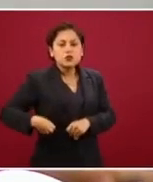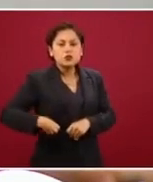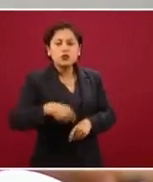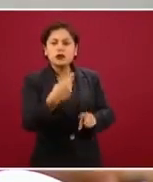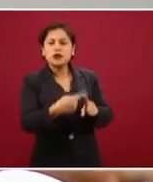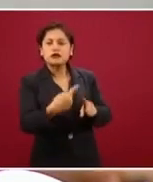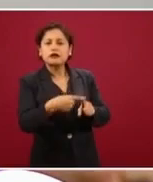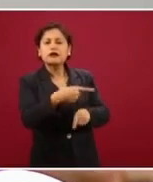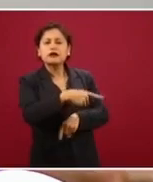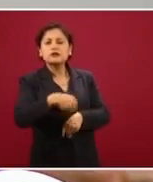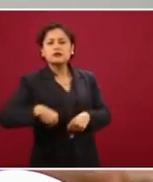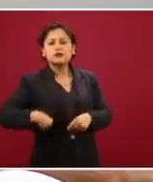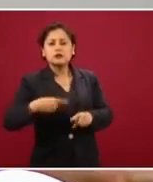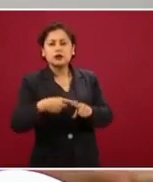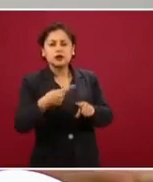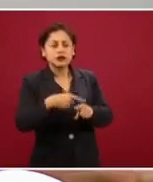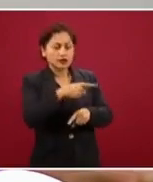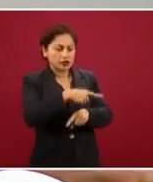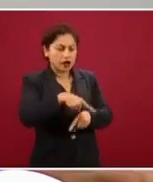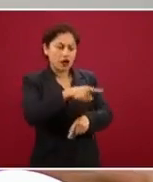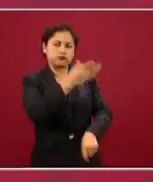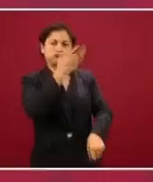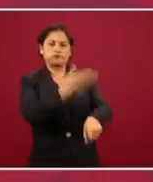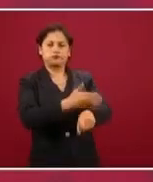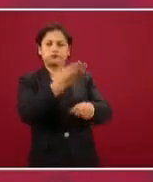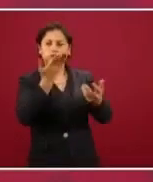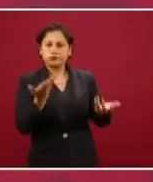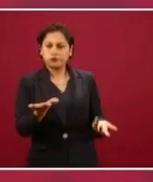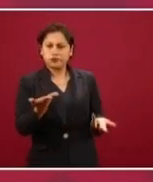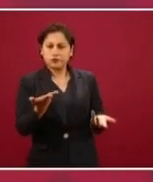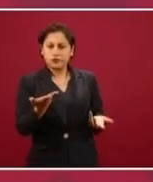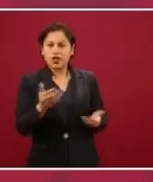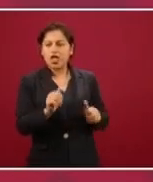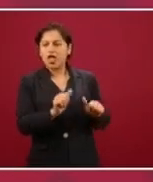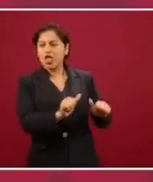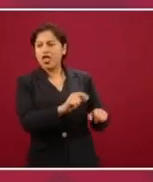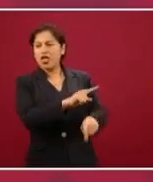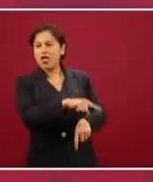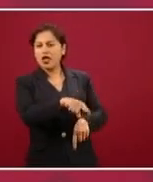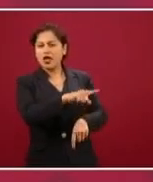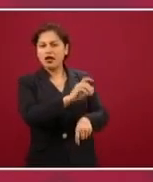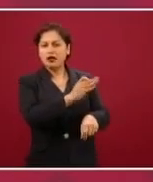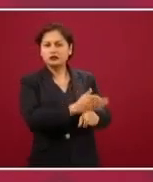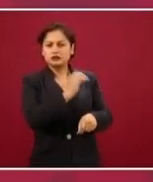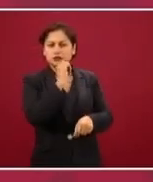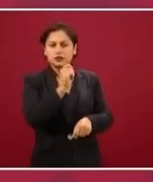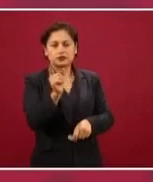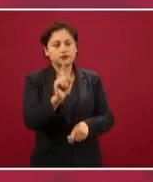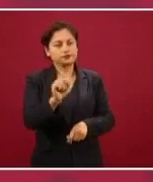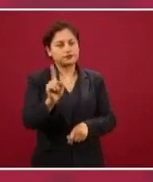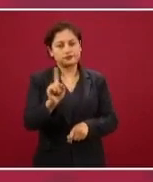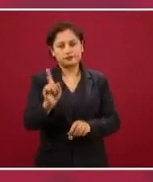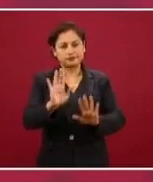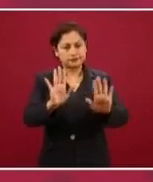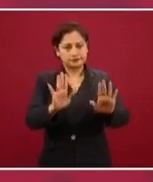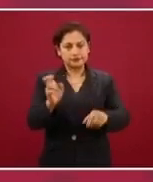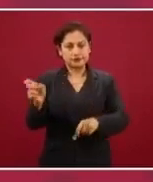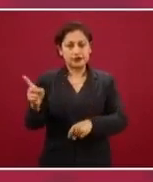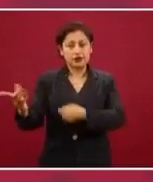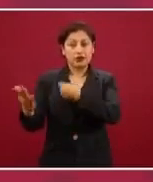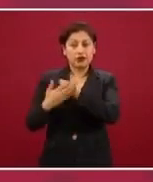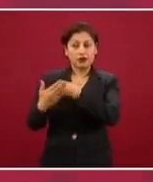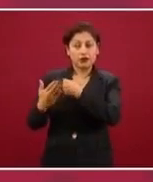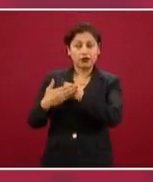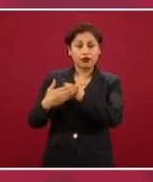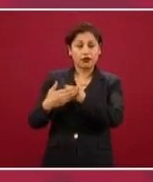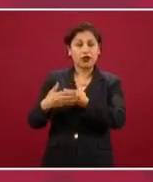haya impunidad. Y no nos importa, porque esa es una amenaza también, muy recurrente. Va a quedar